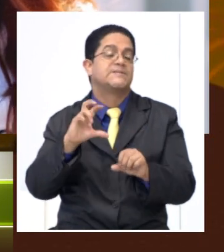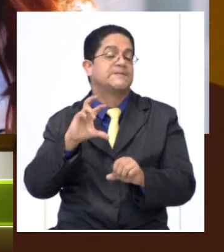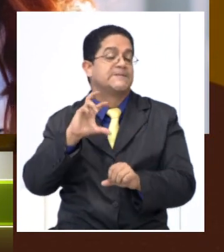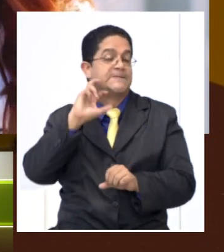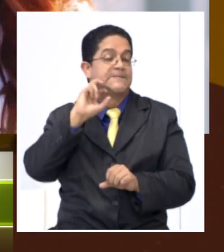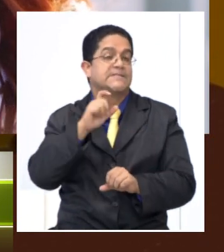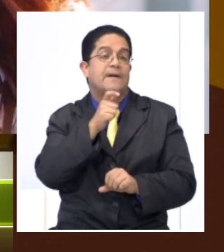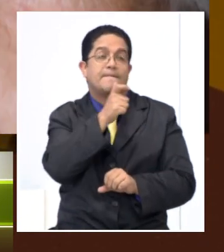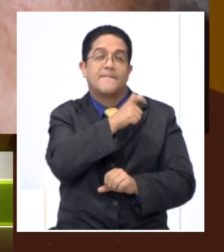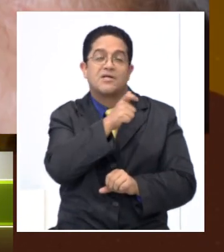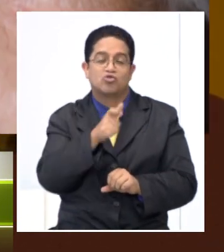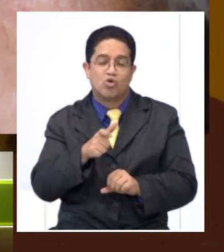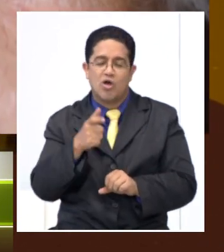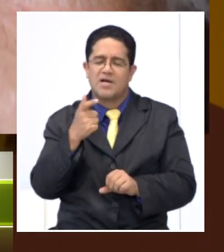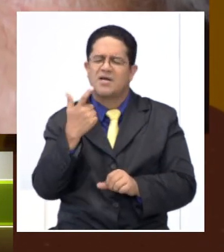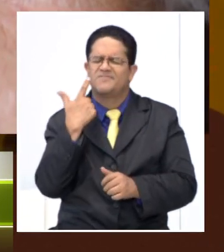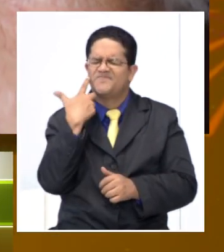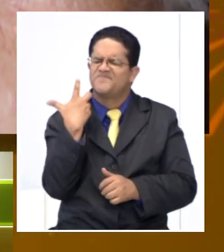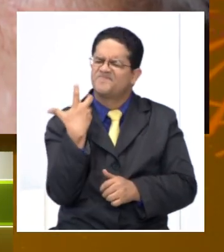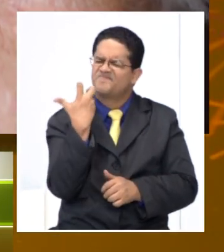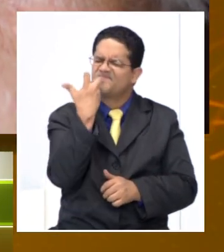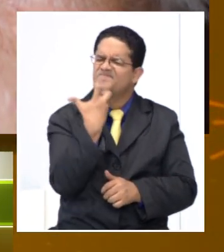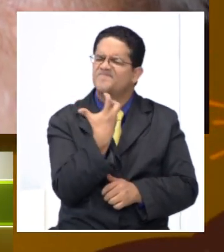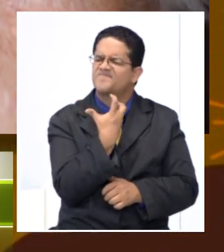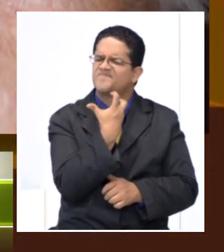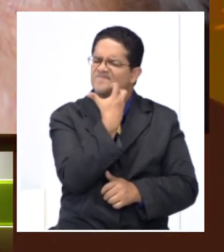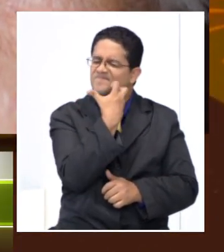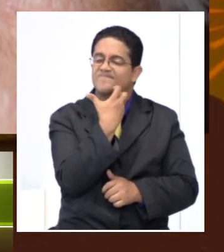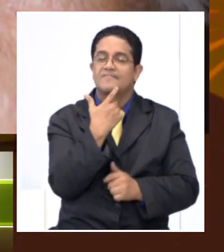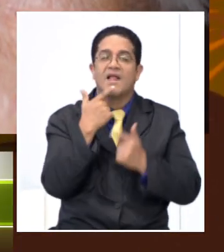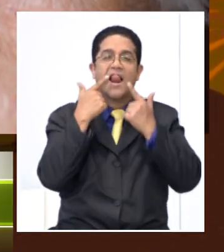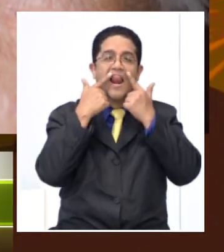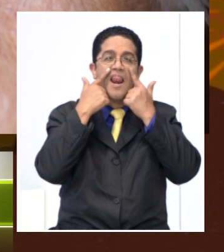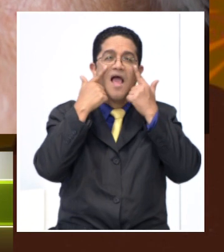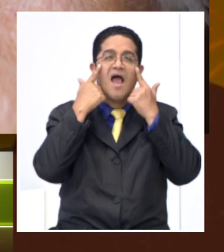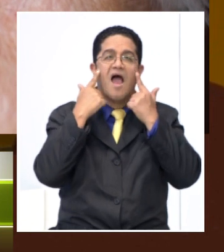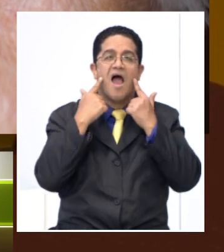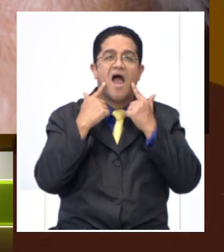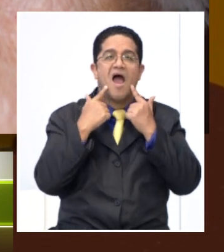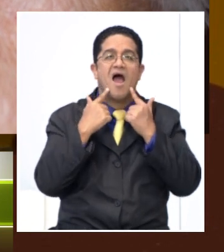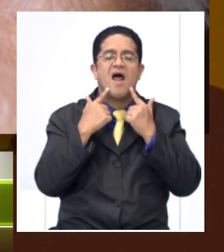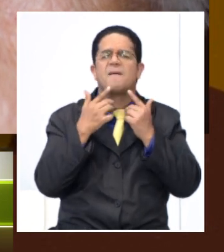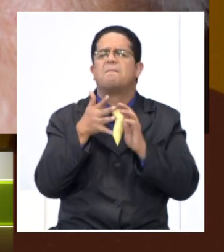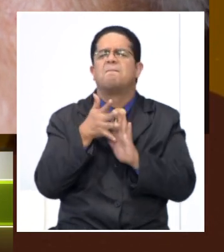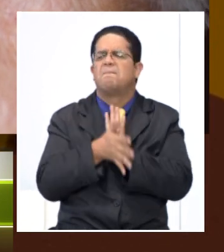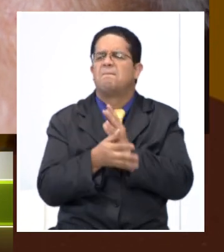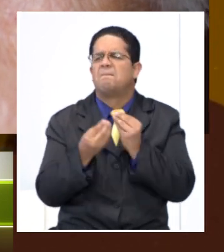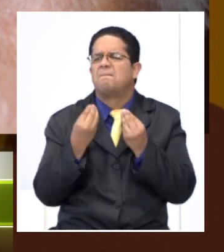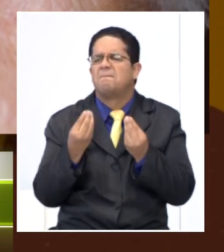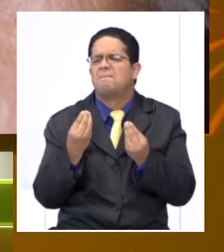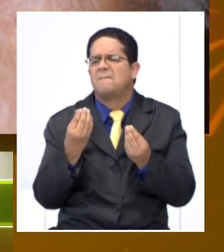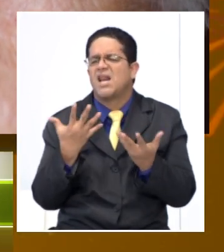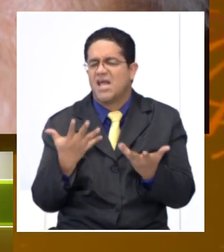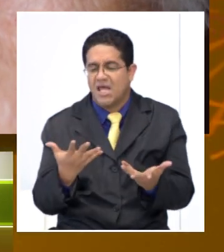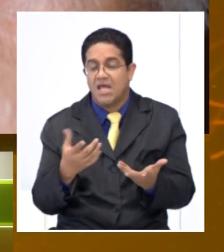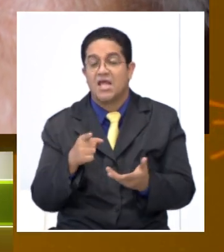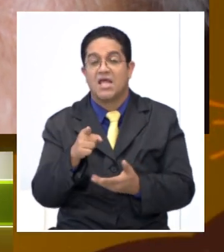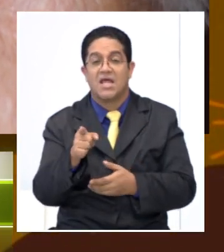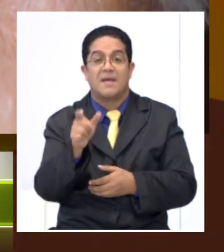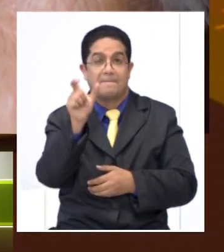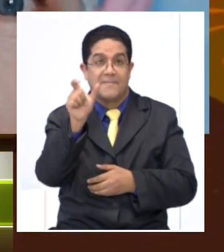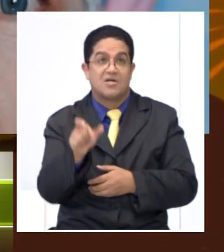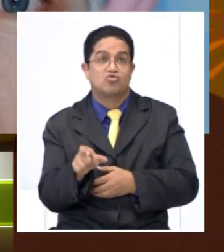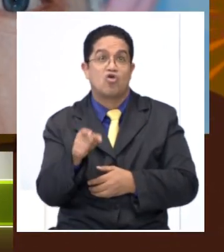a nivel de la cara, en toda la epidermis, de la carita, en las áreas malares. ¿Para qué? Para que de esa manera los